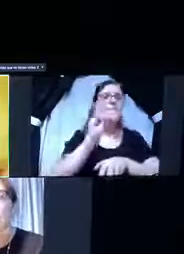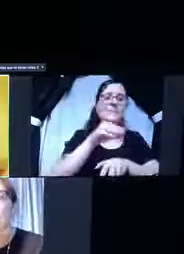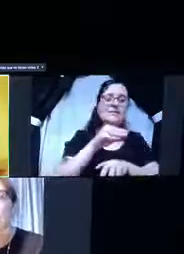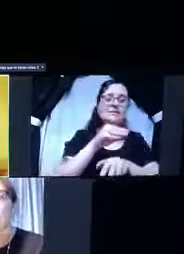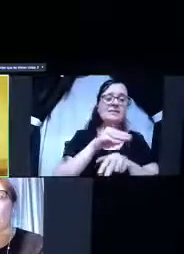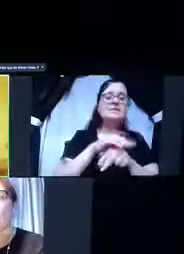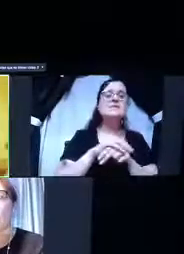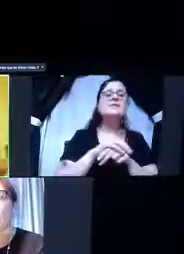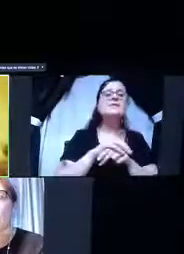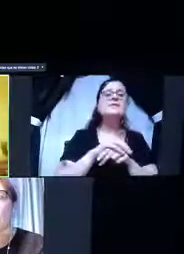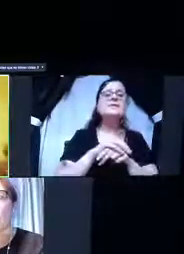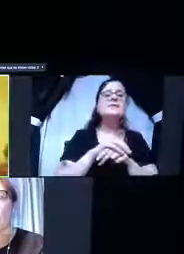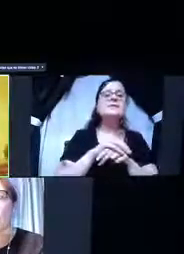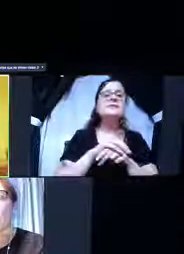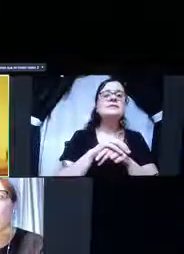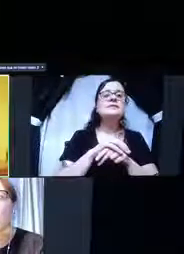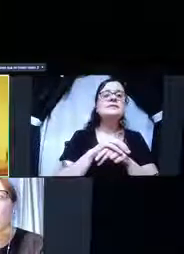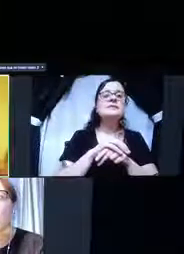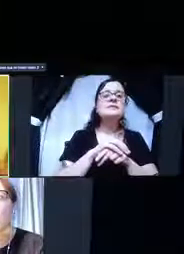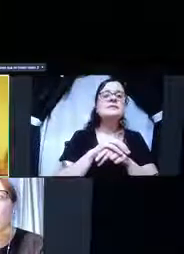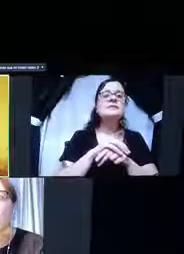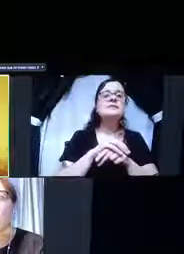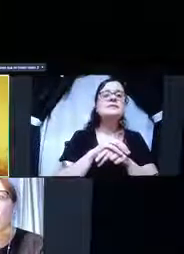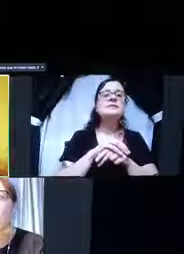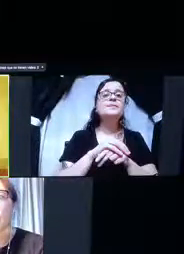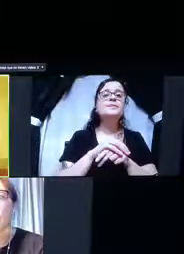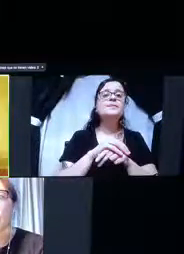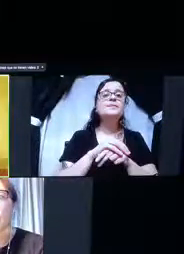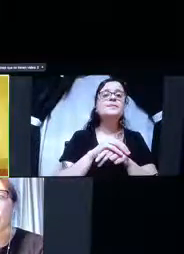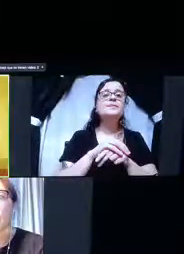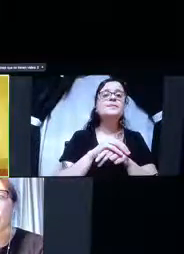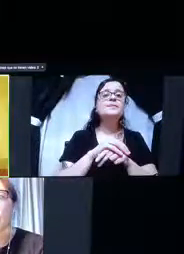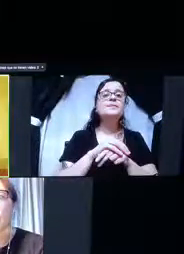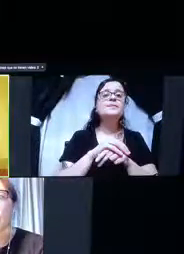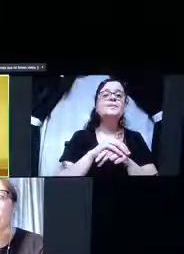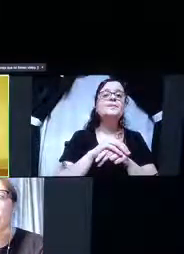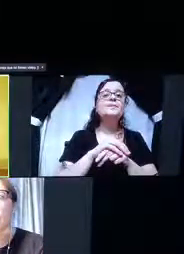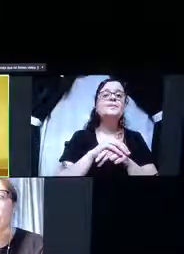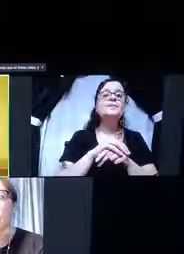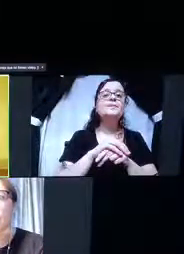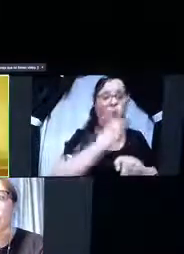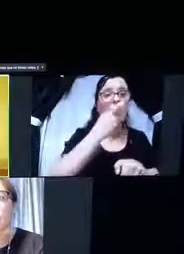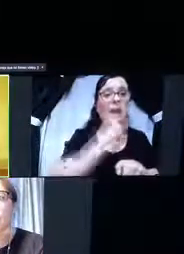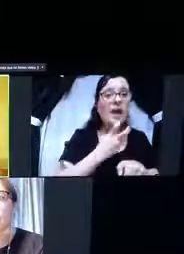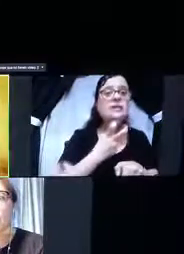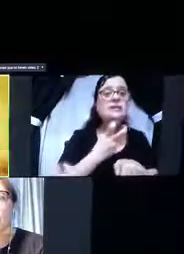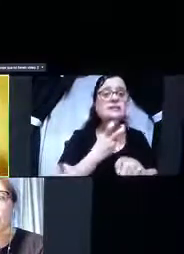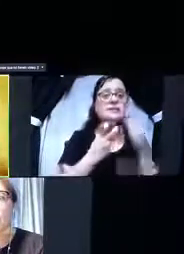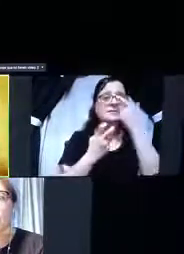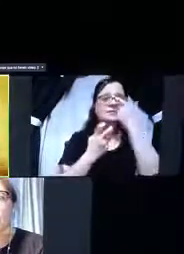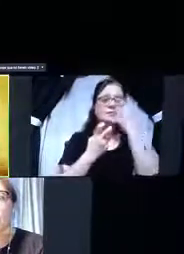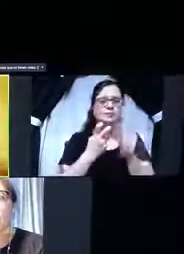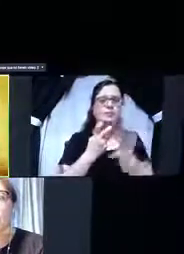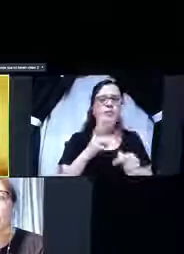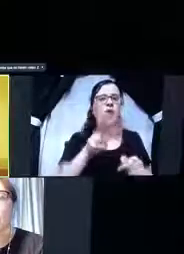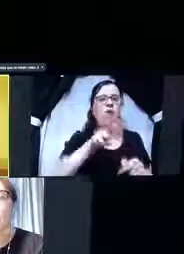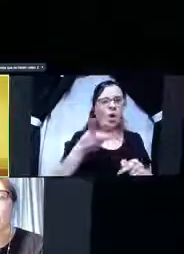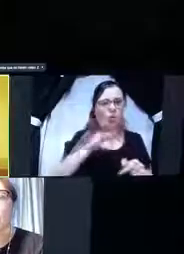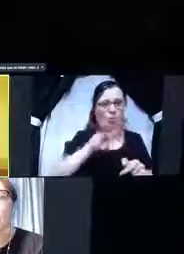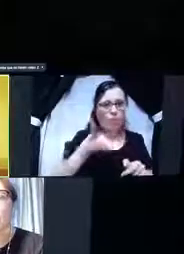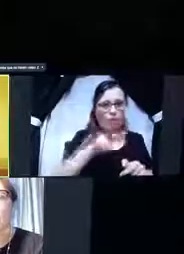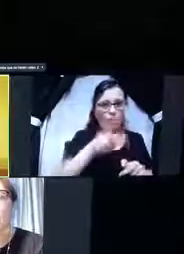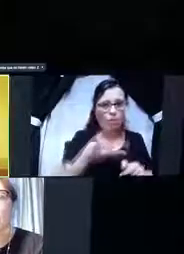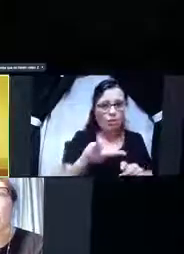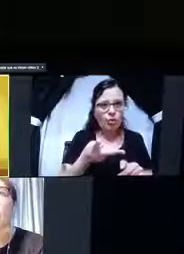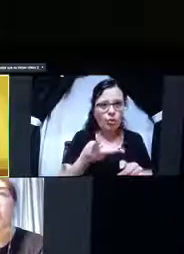pero también, ¿sí? La paráfrasis oral que pueda llegar a ser el que esté ayudando a ese nene